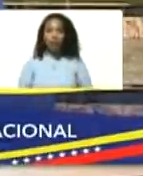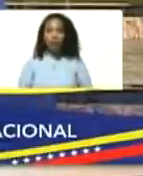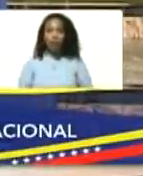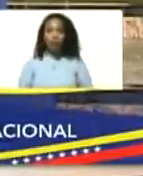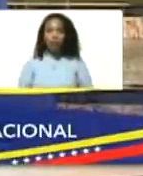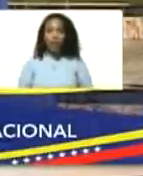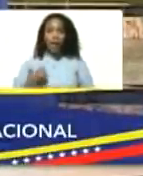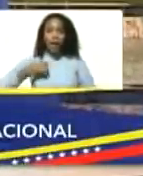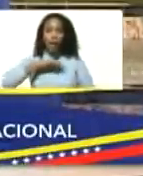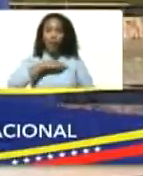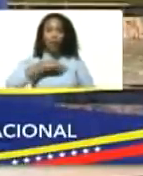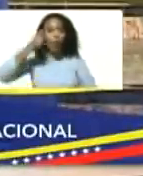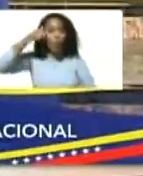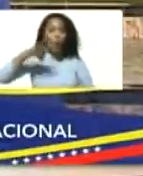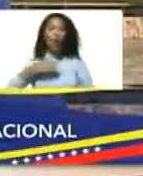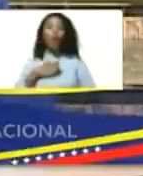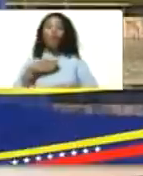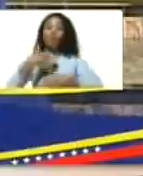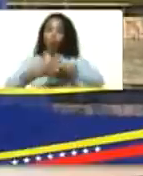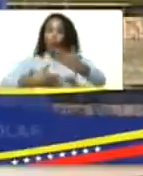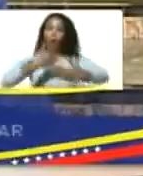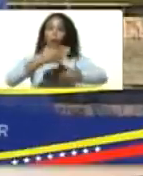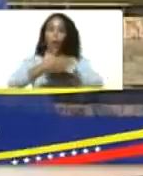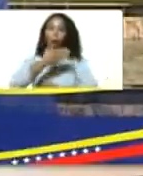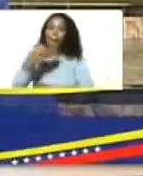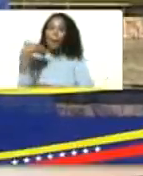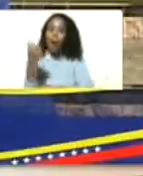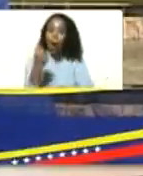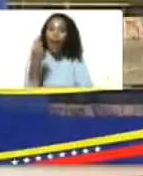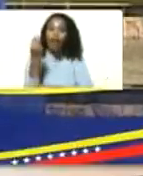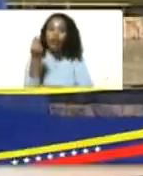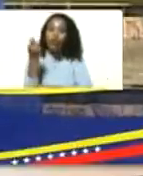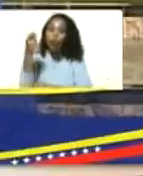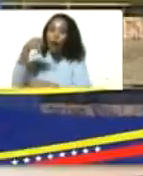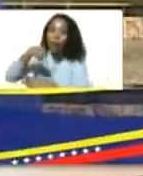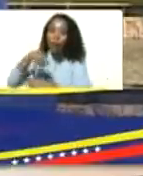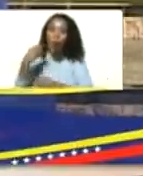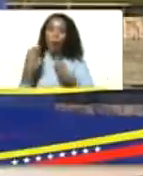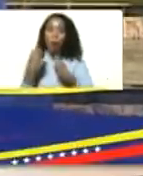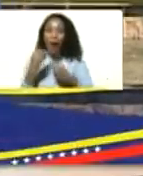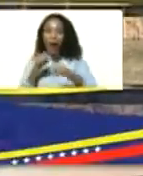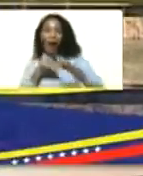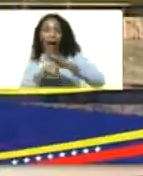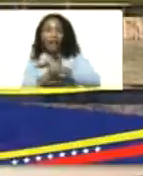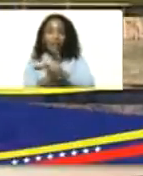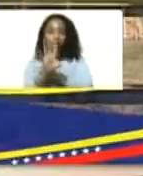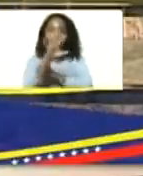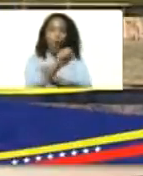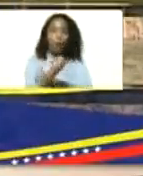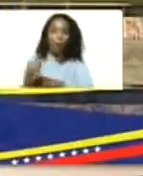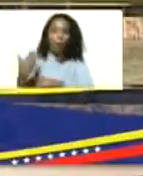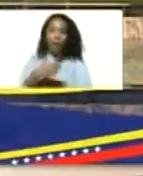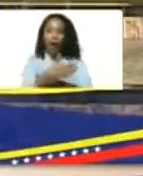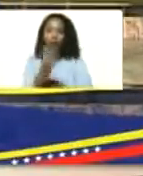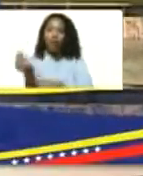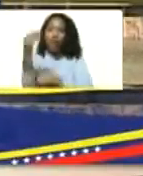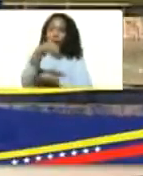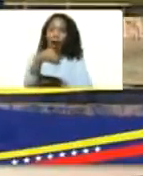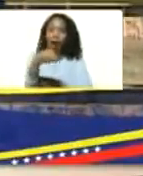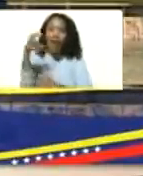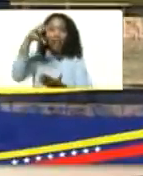y nuestros pueblos hemos ido mejorando bueno su salario para que tenga acceso a ese pescado y además el estado lo